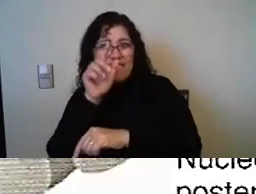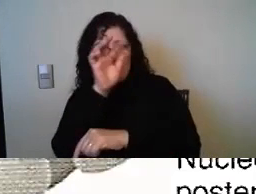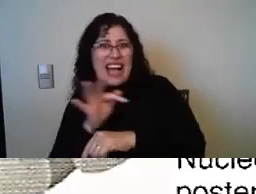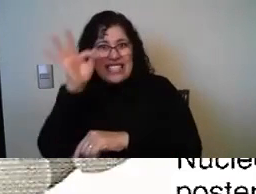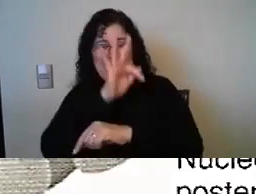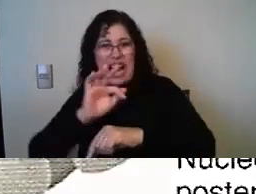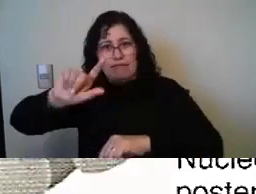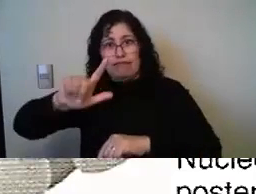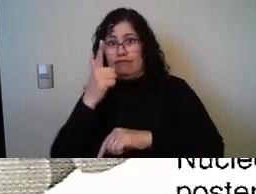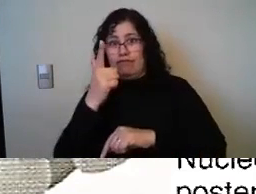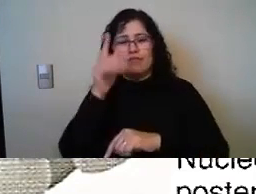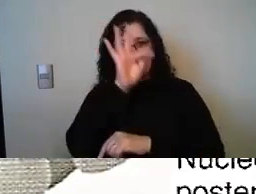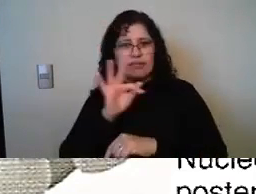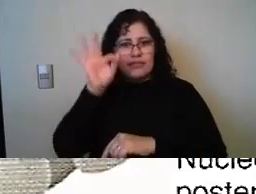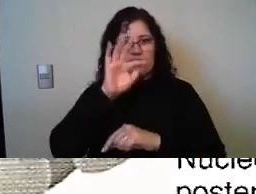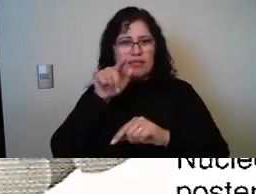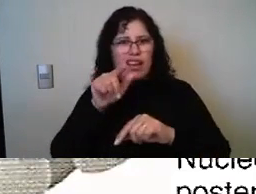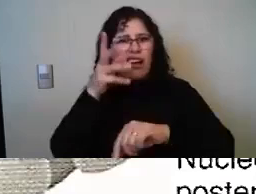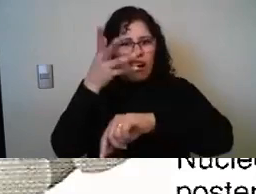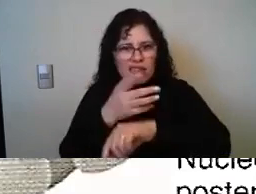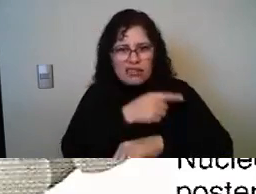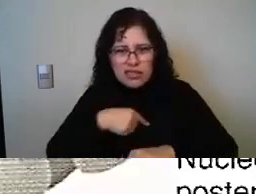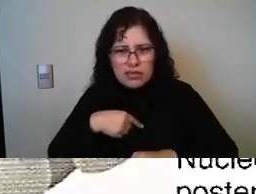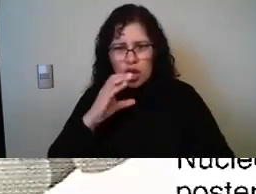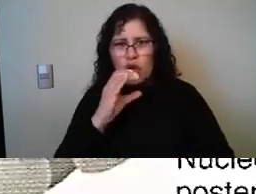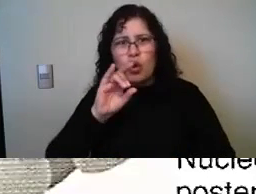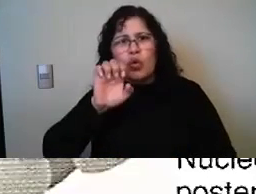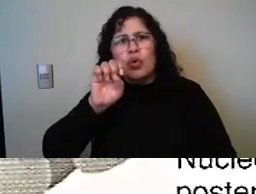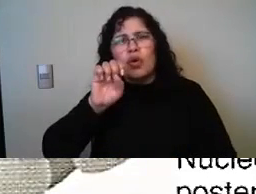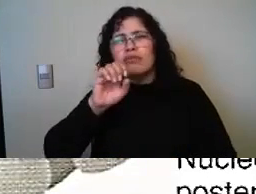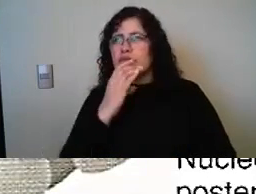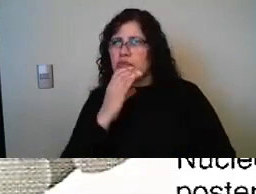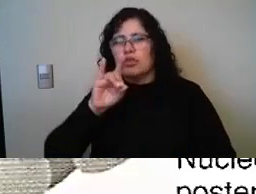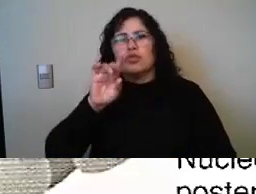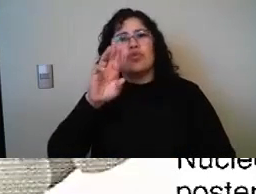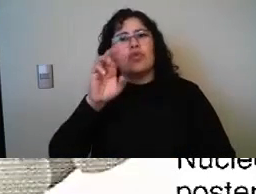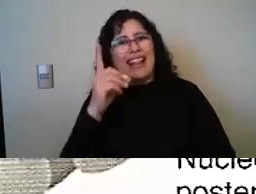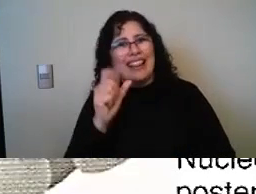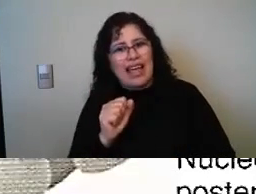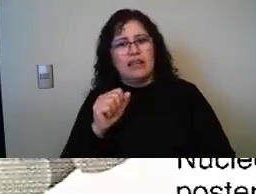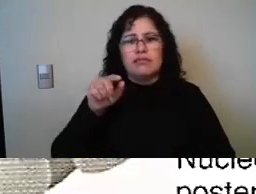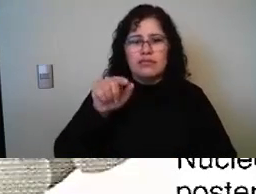tímpano, ¿ya? Es un nervio colateral